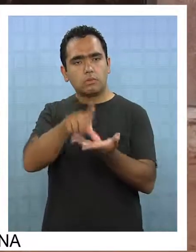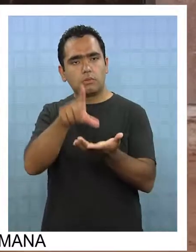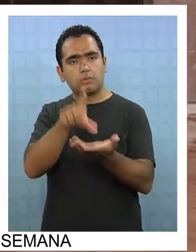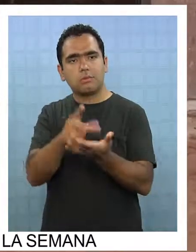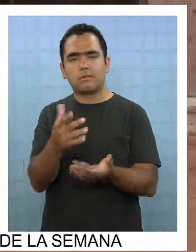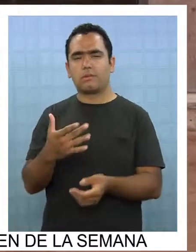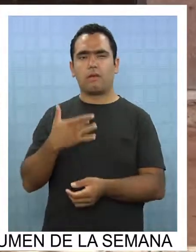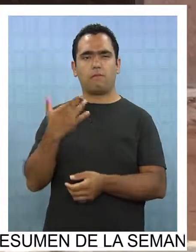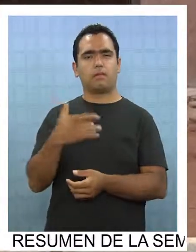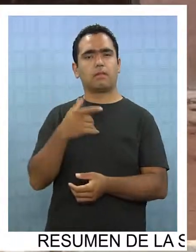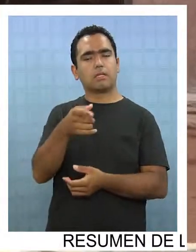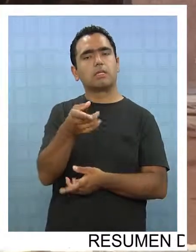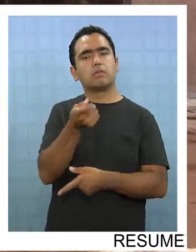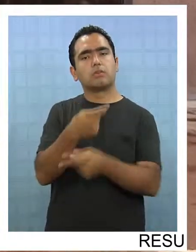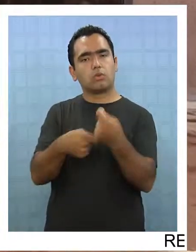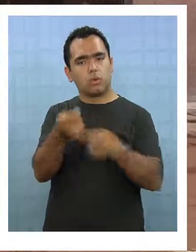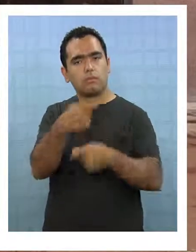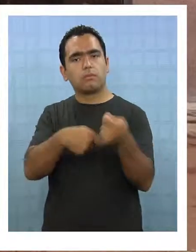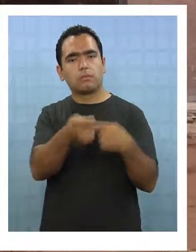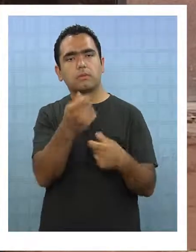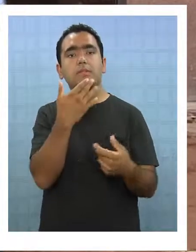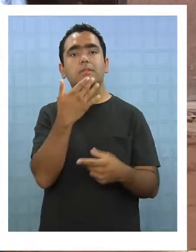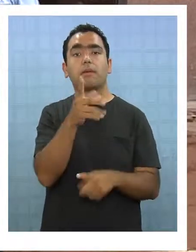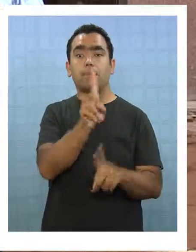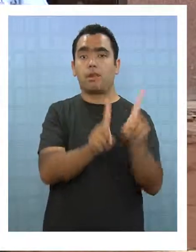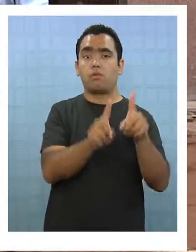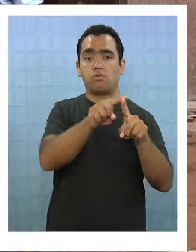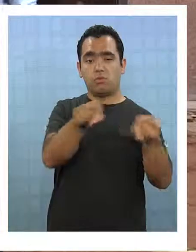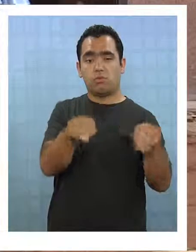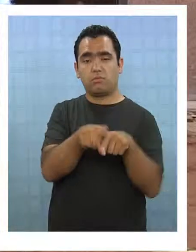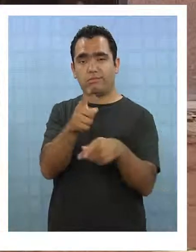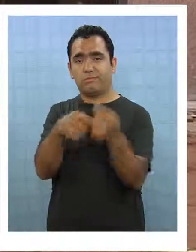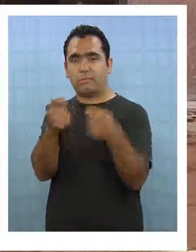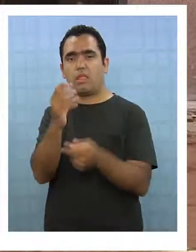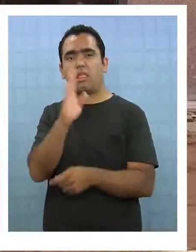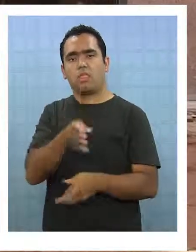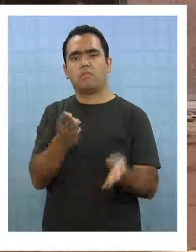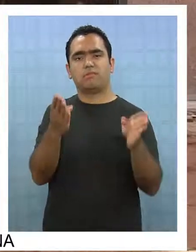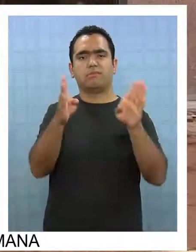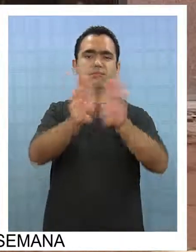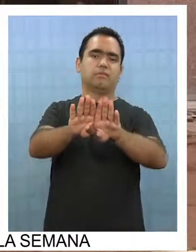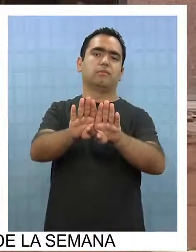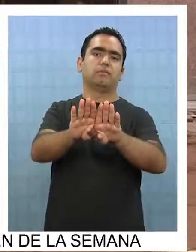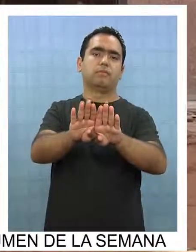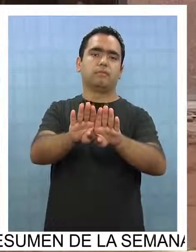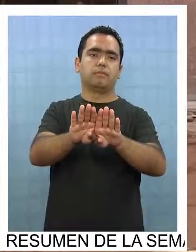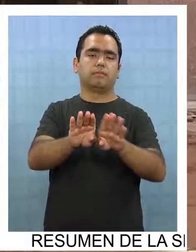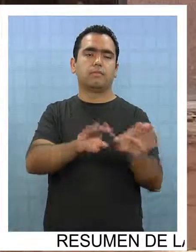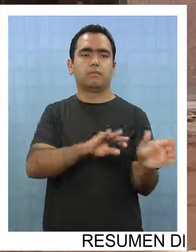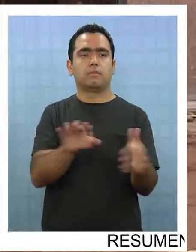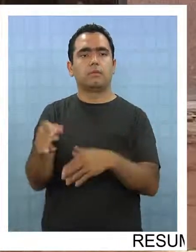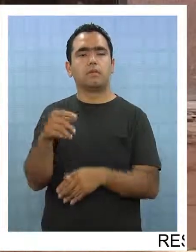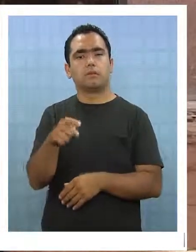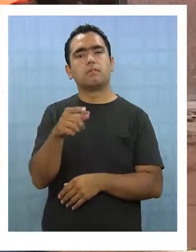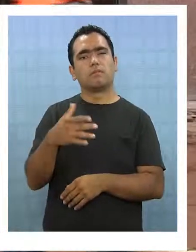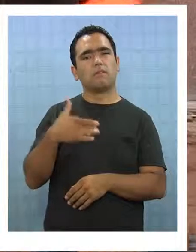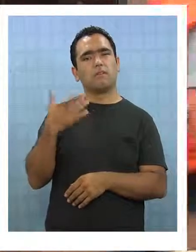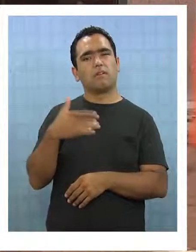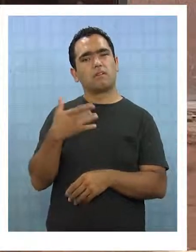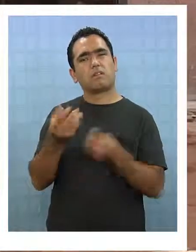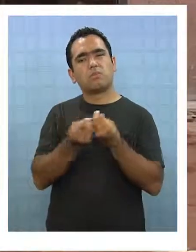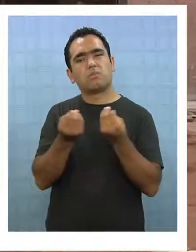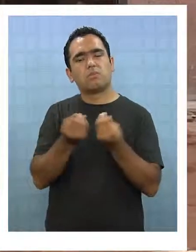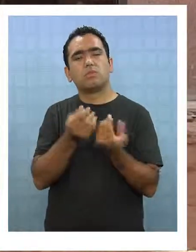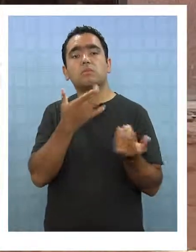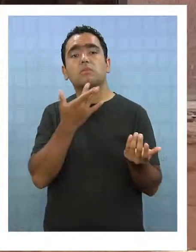que está siendo afectado es el comercio y algunos locales comerciales deben cerrar sus puertas. De hecho nos ha afectado